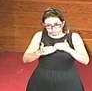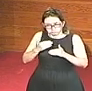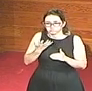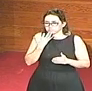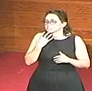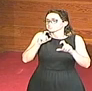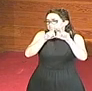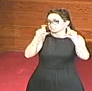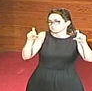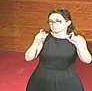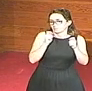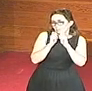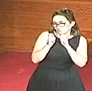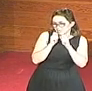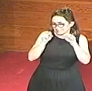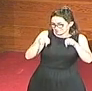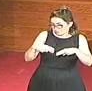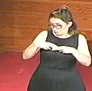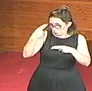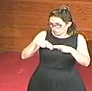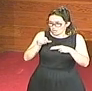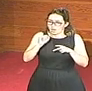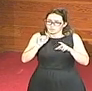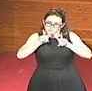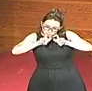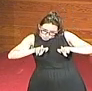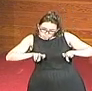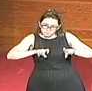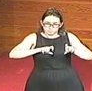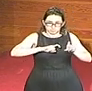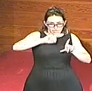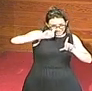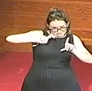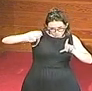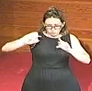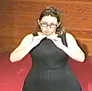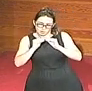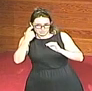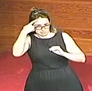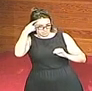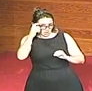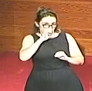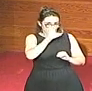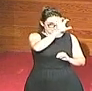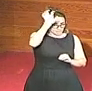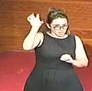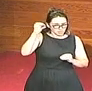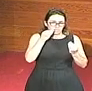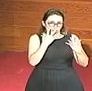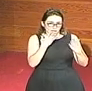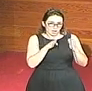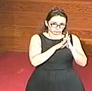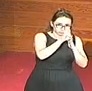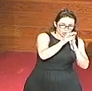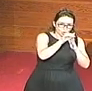Fronteras que investigan esto y que elaboran unas clasificaciones para ver cómo cada país va avanzando, va